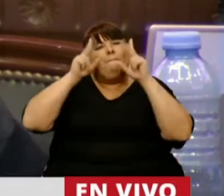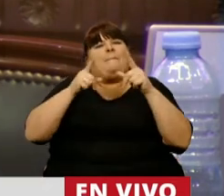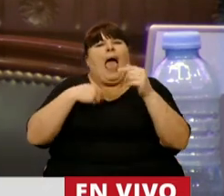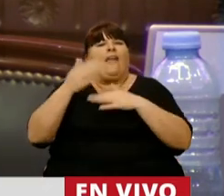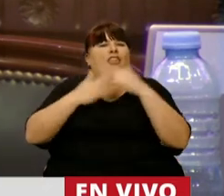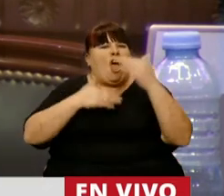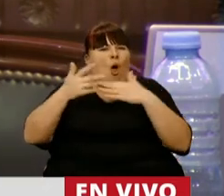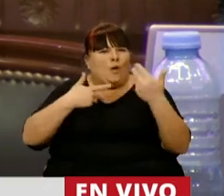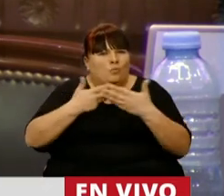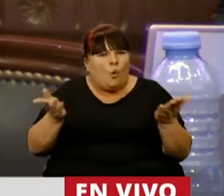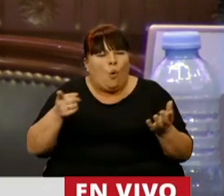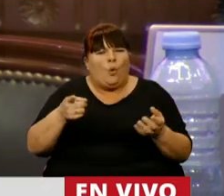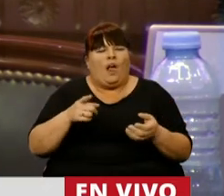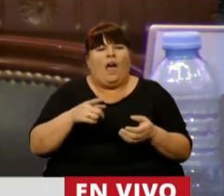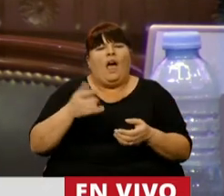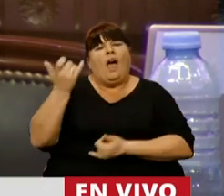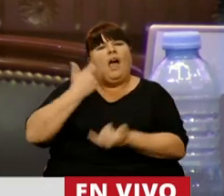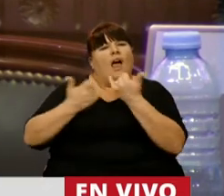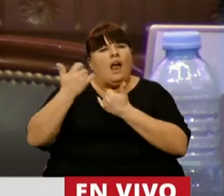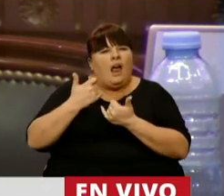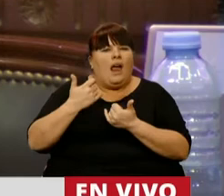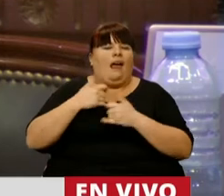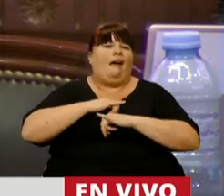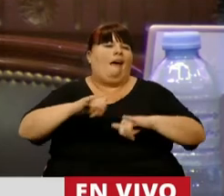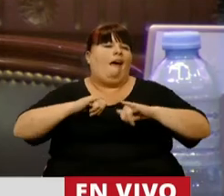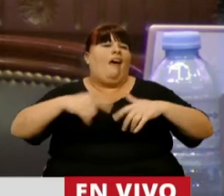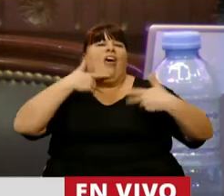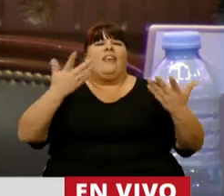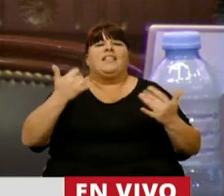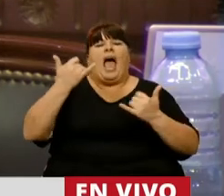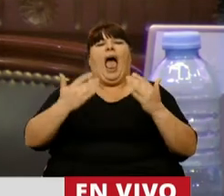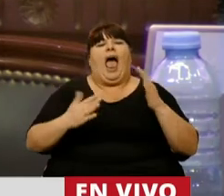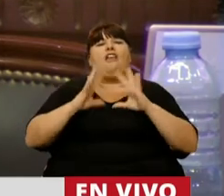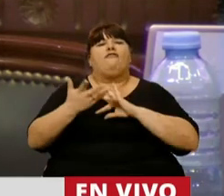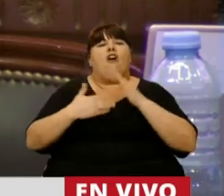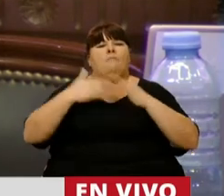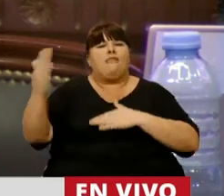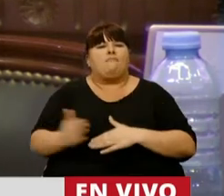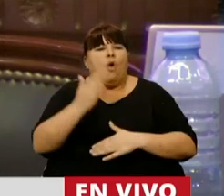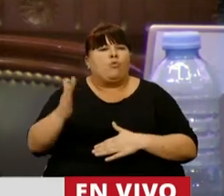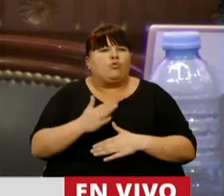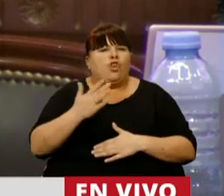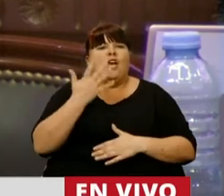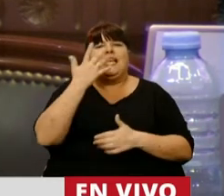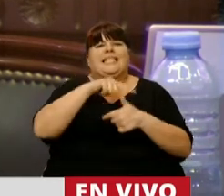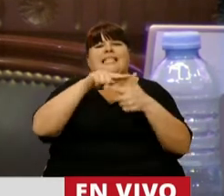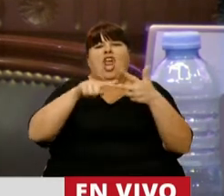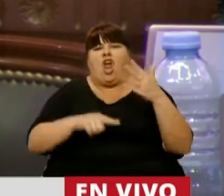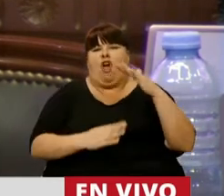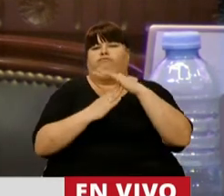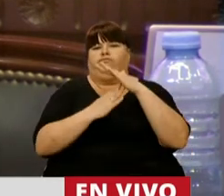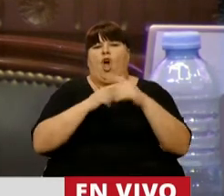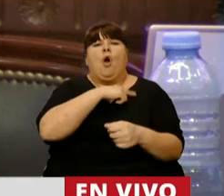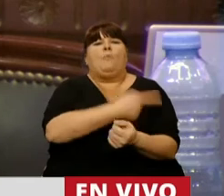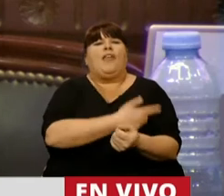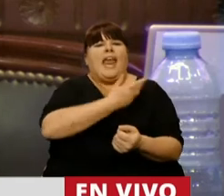de obras públicas y nos hablaban y pregonaban de que hay una estructura productiva que tiene 5 condiciones y que el